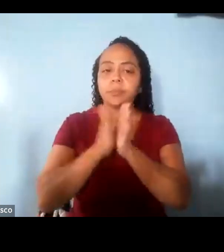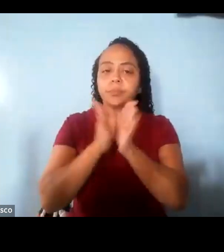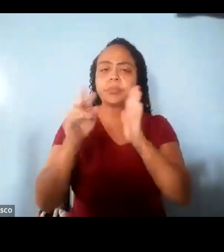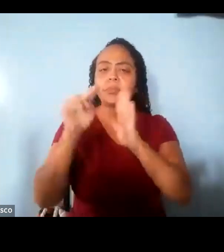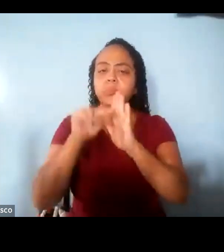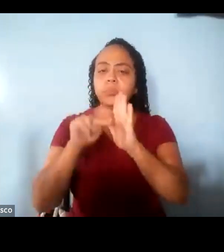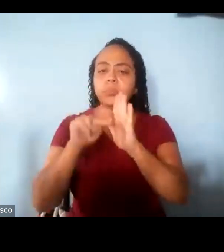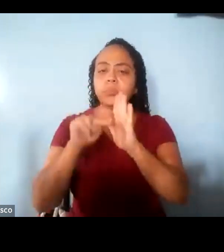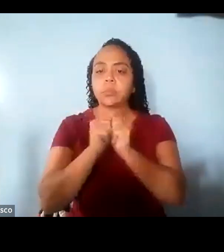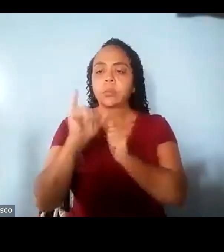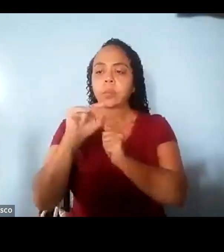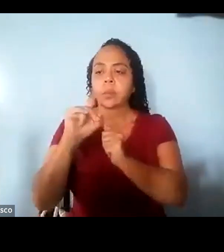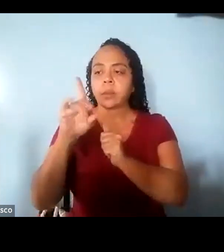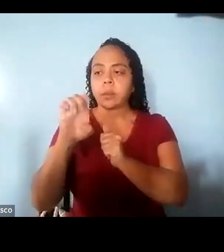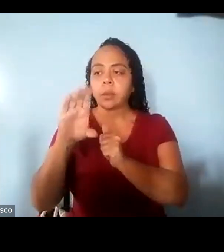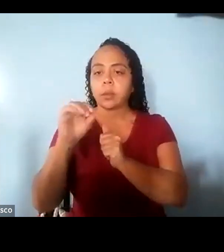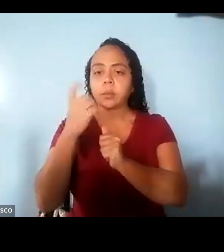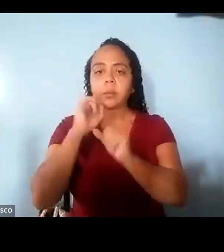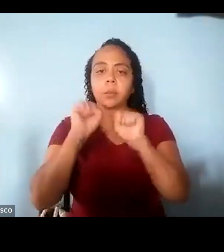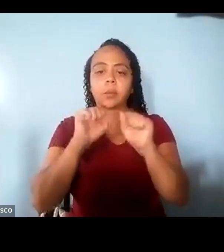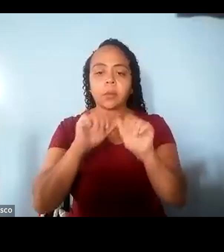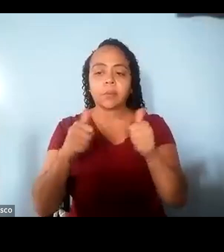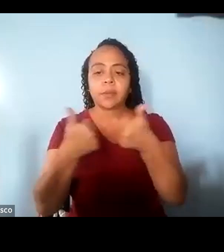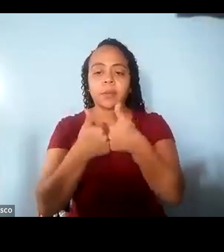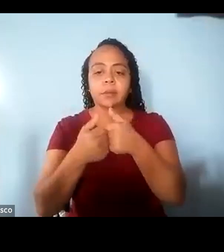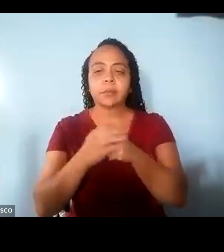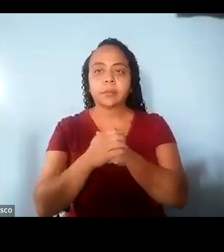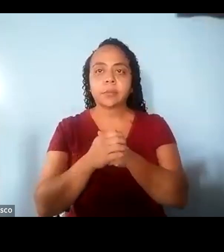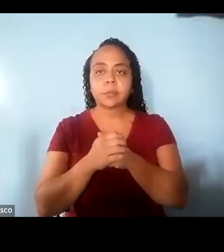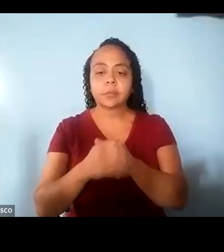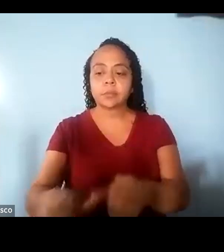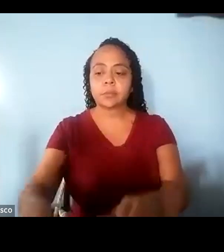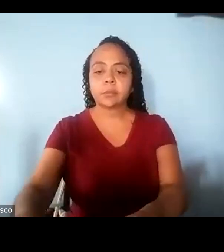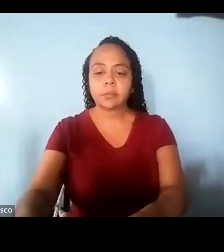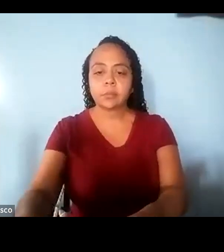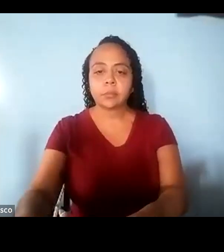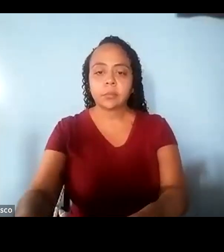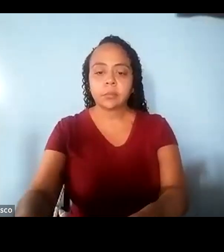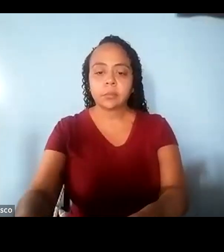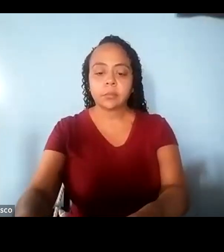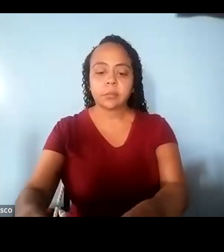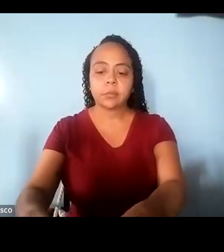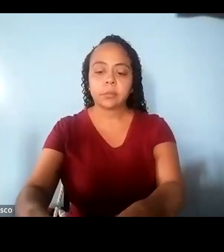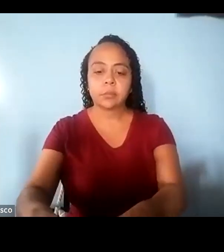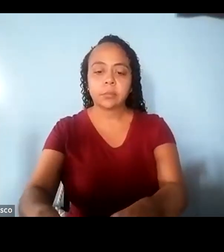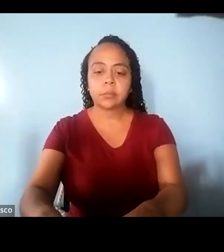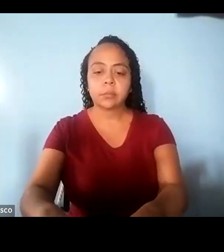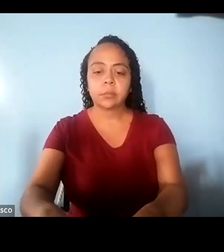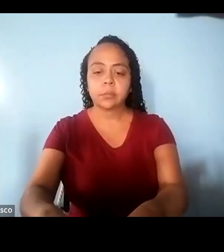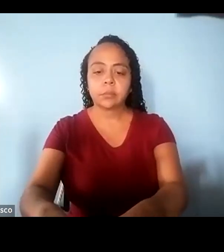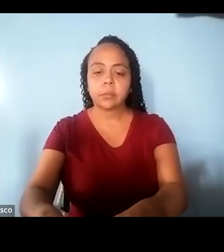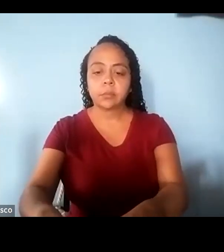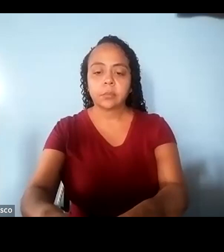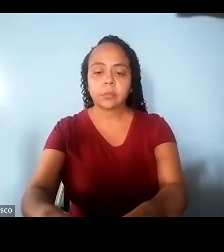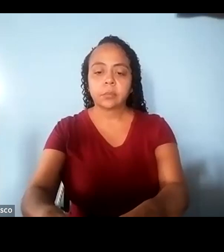con inteco por ejemplo para poder enfrentar ese ese desarrollo ese ese involucramiento del sector